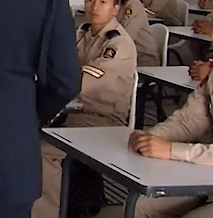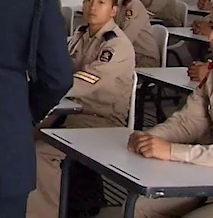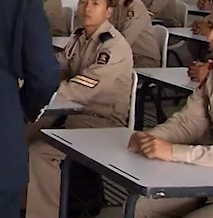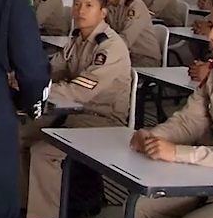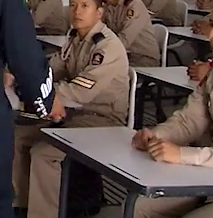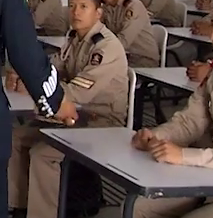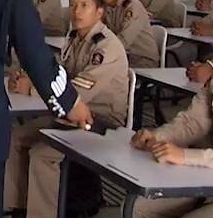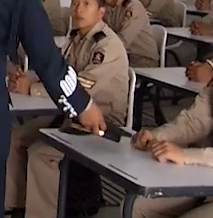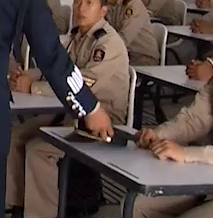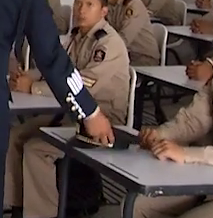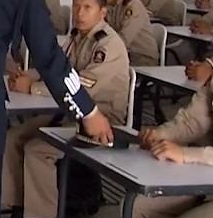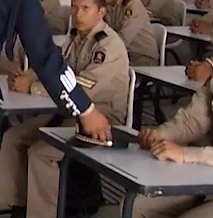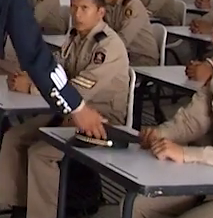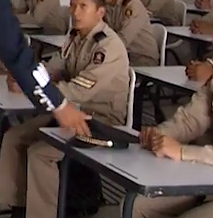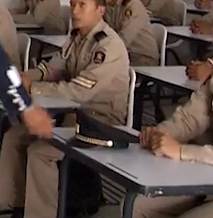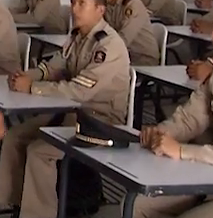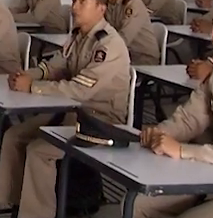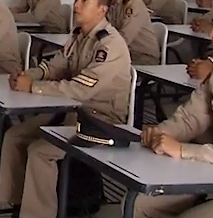Bien, buenos días.